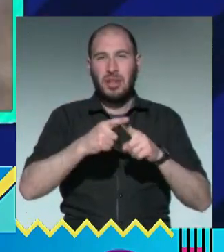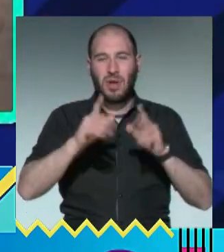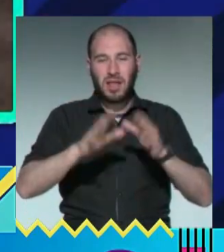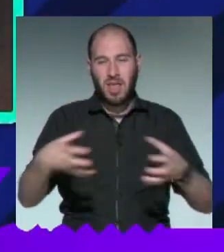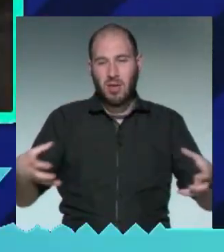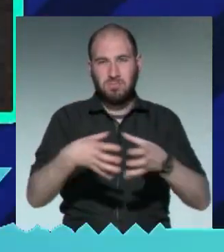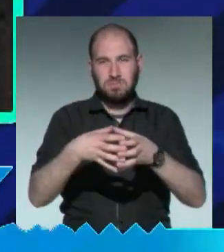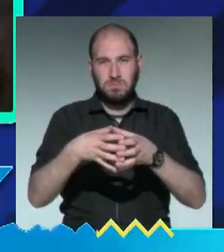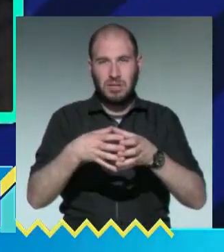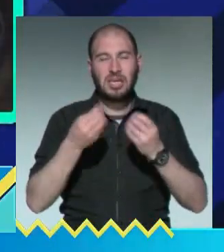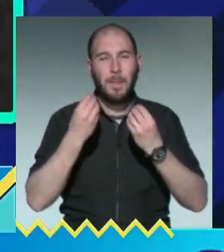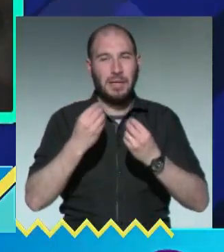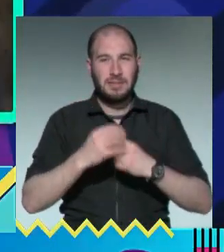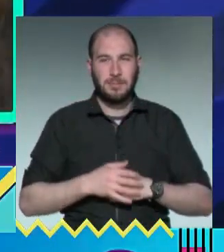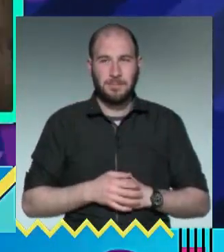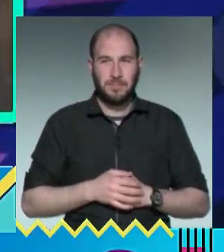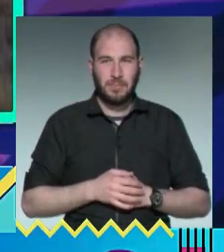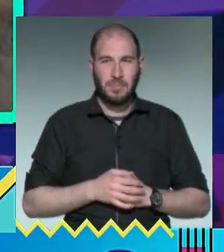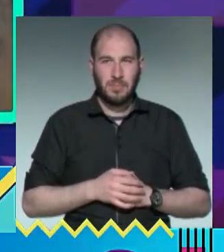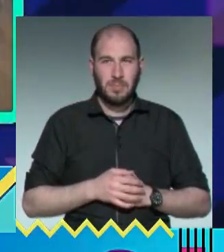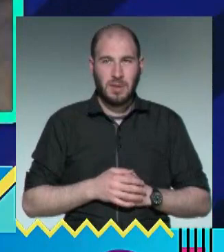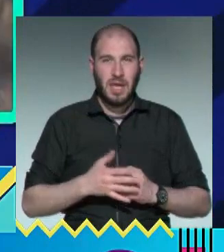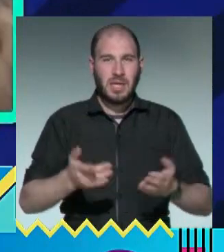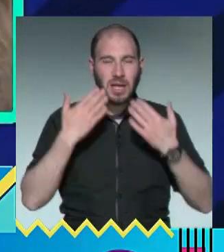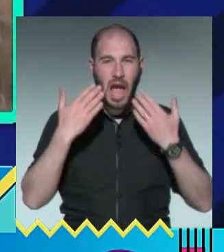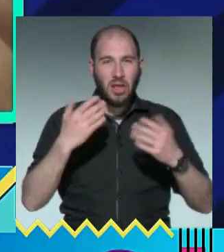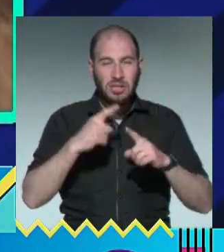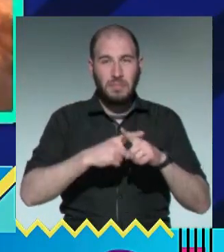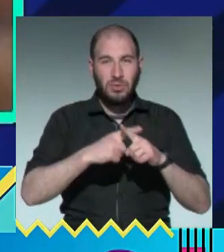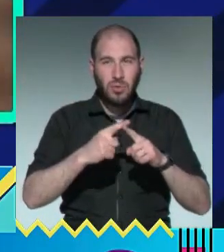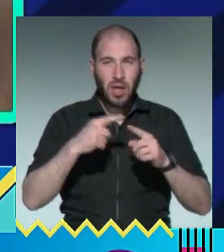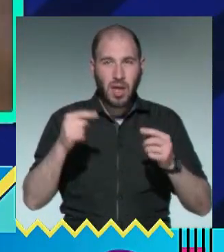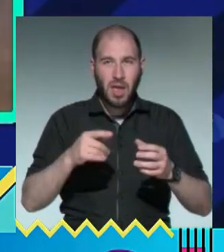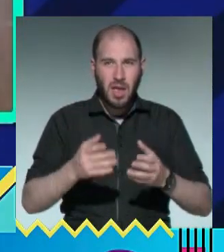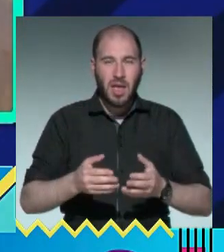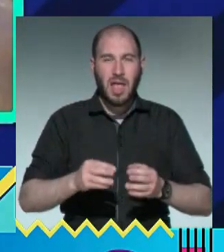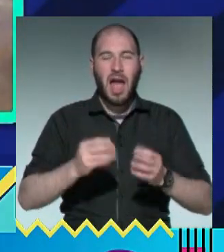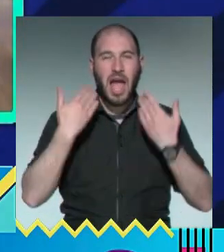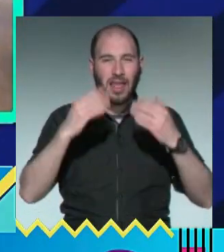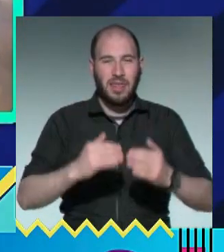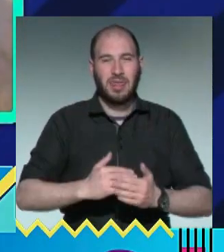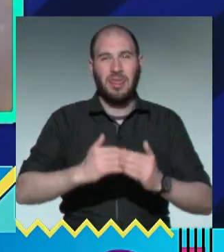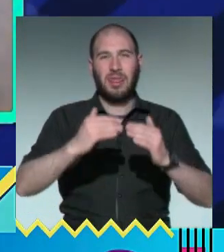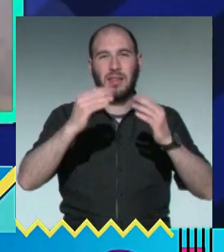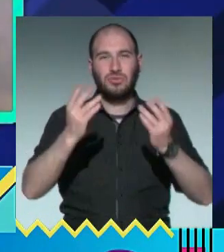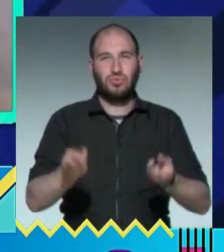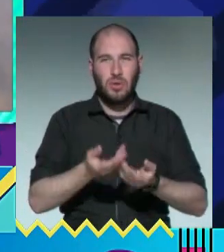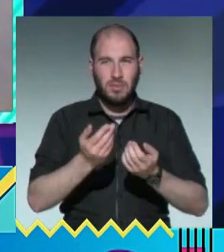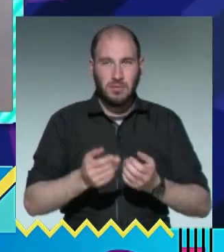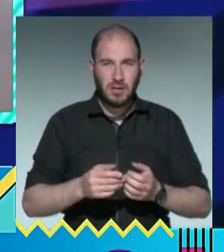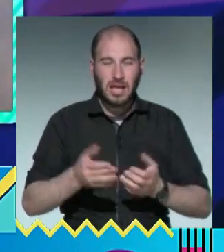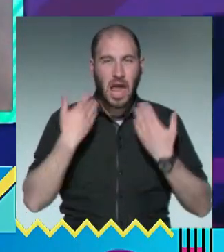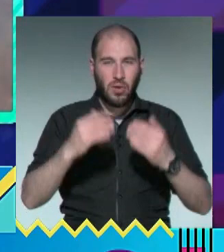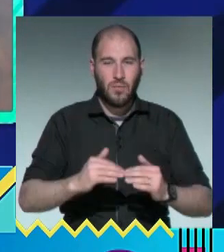lugar. Entonces, como el calor, la temperatura es mucho más liviano que el aire, ¿sí?